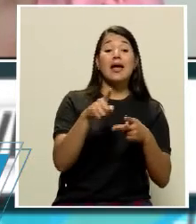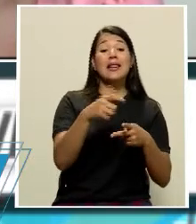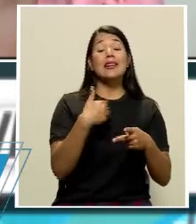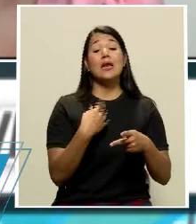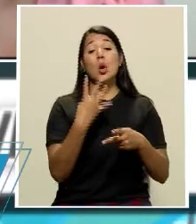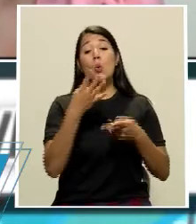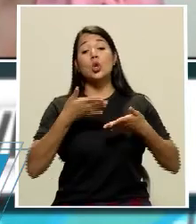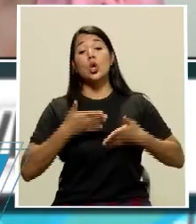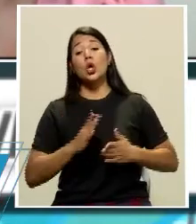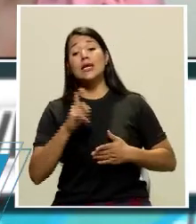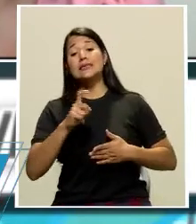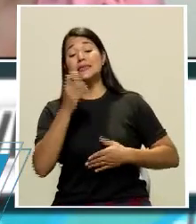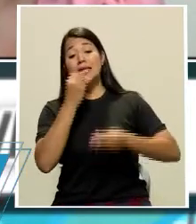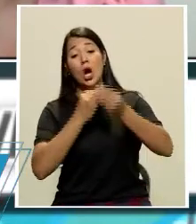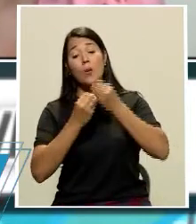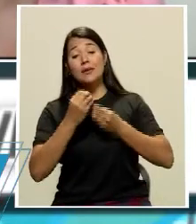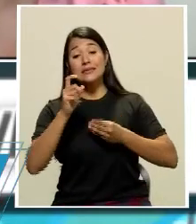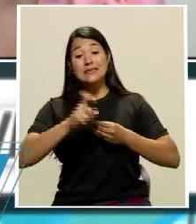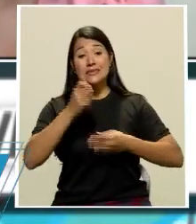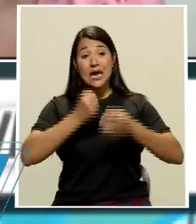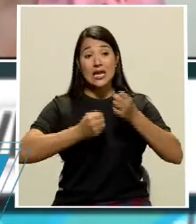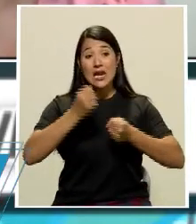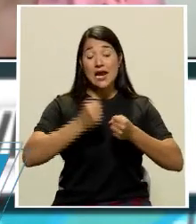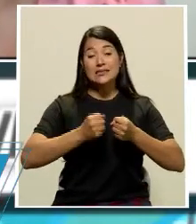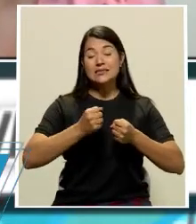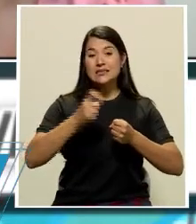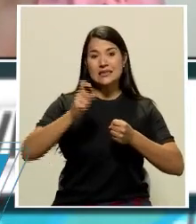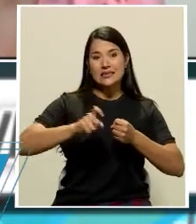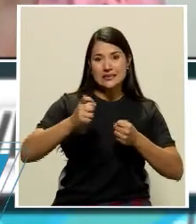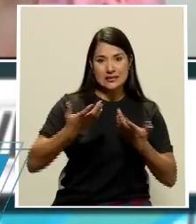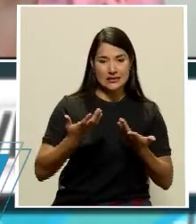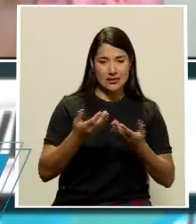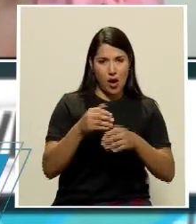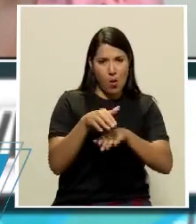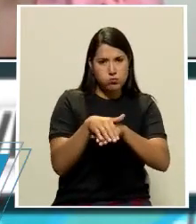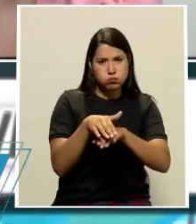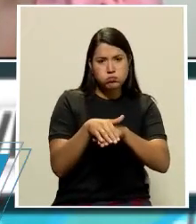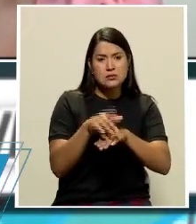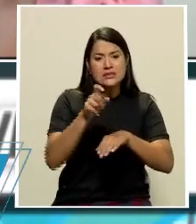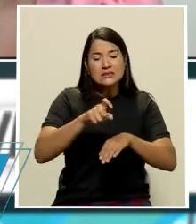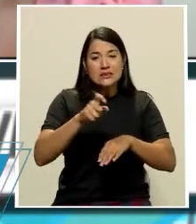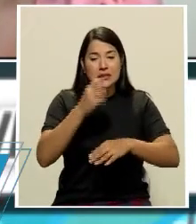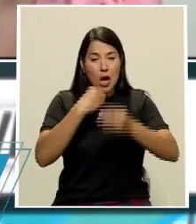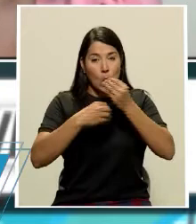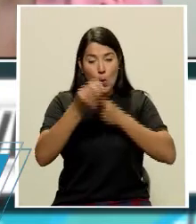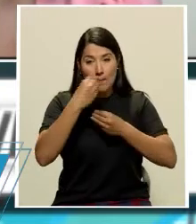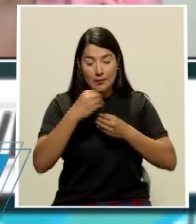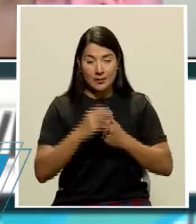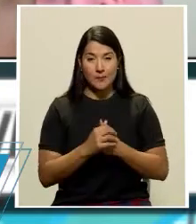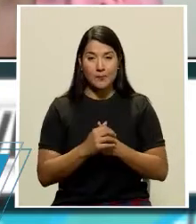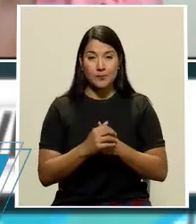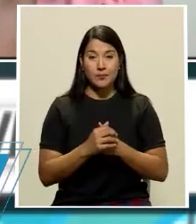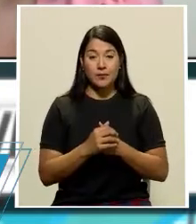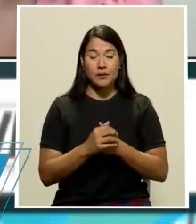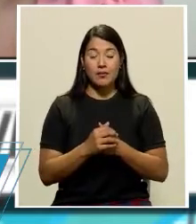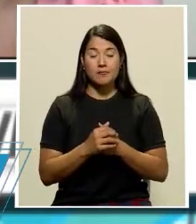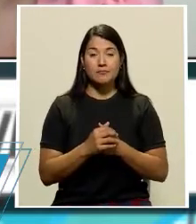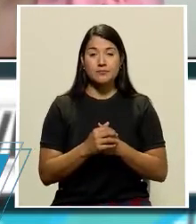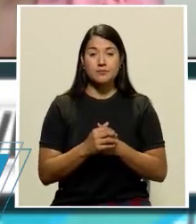4 hijos, necesita leche, necesita pañales, necesita un diario.